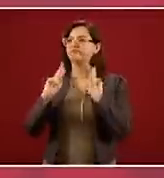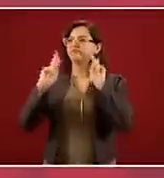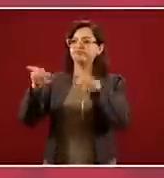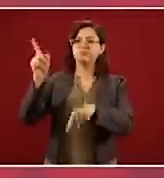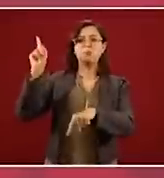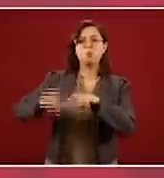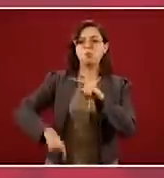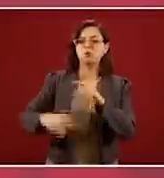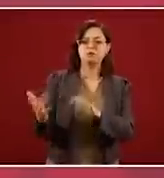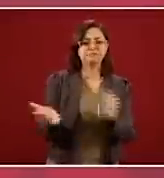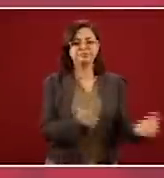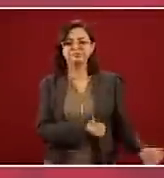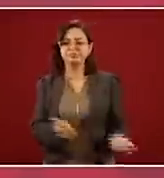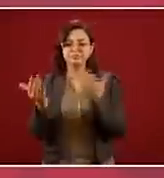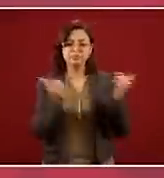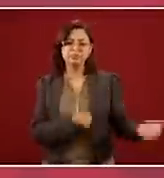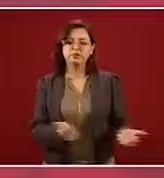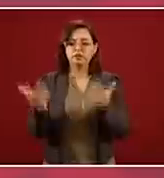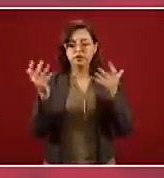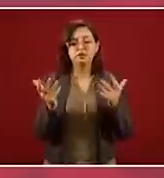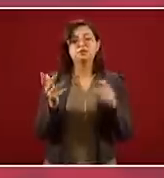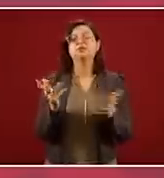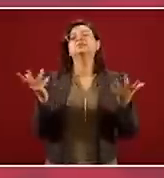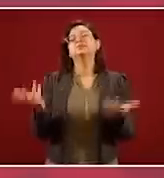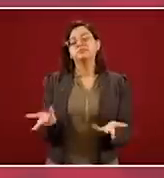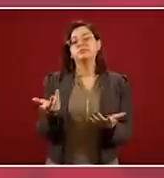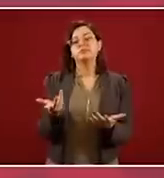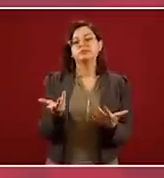que trasladaron todo ese equipo. Bueno, pues eso,